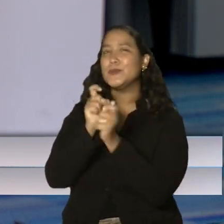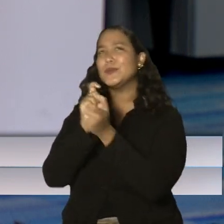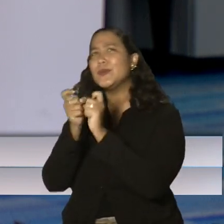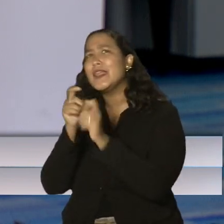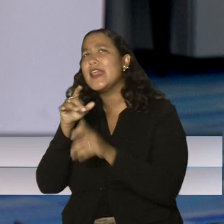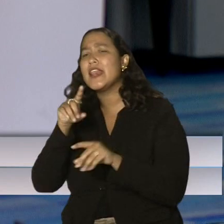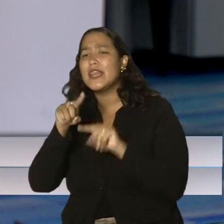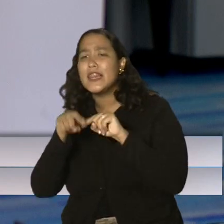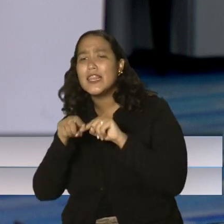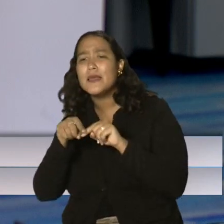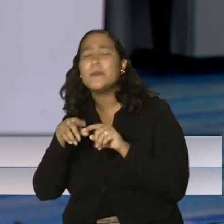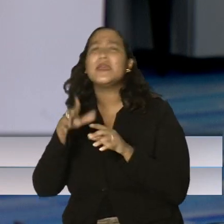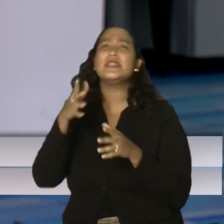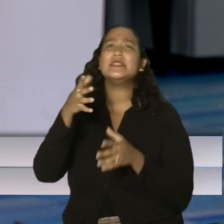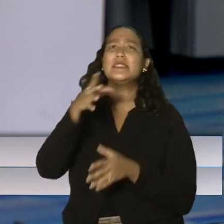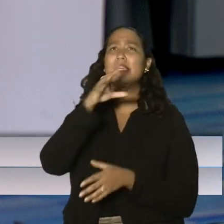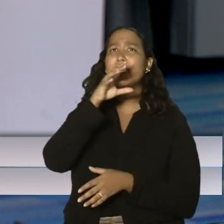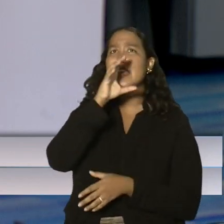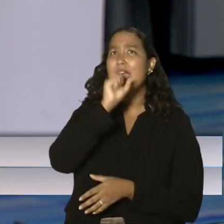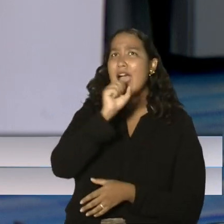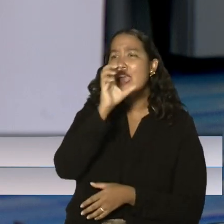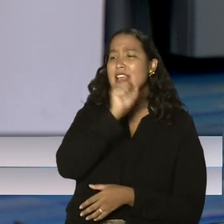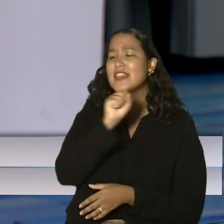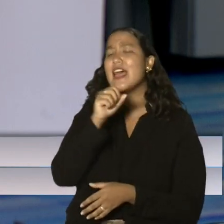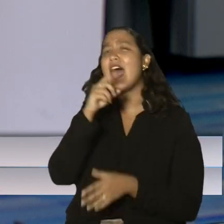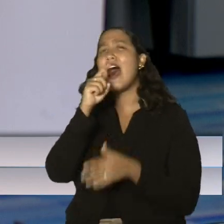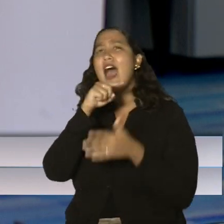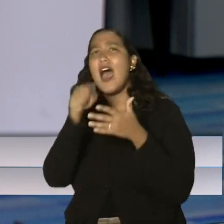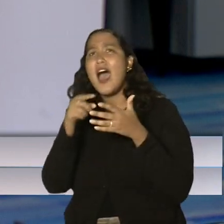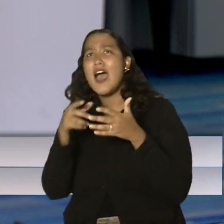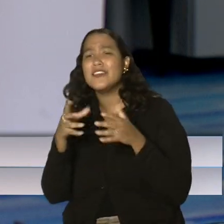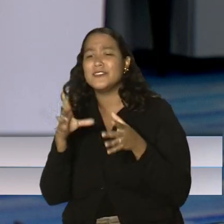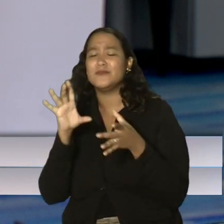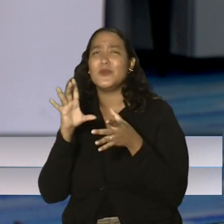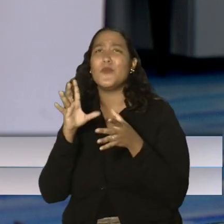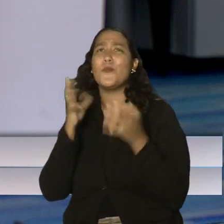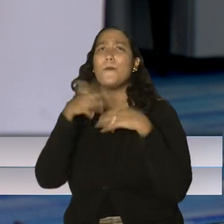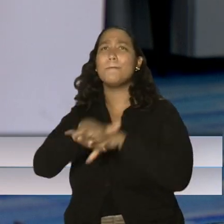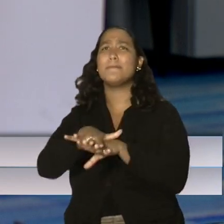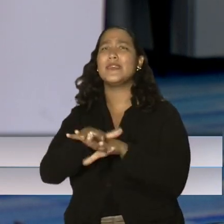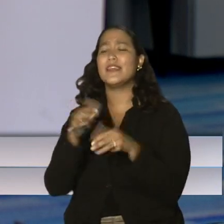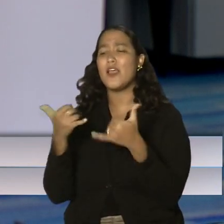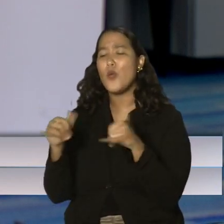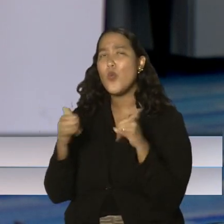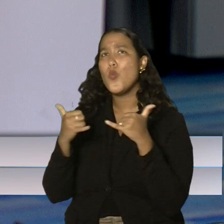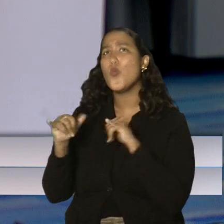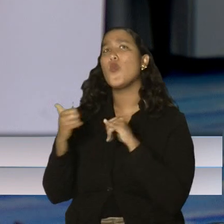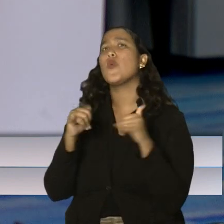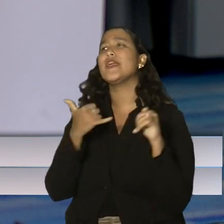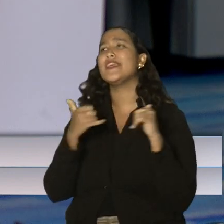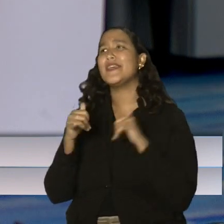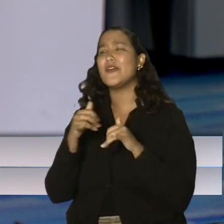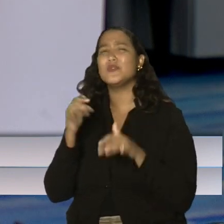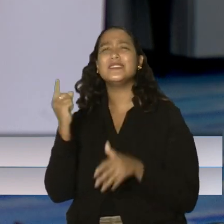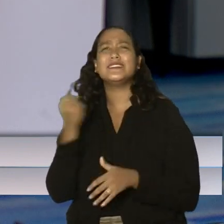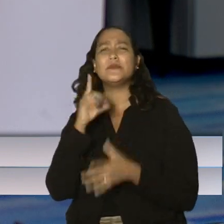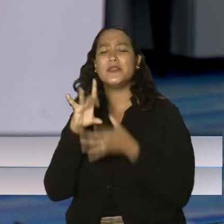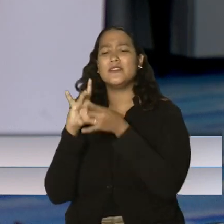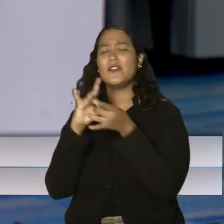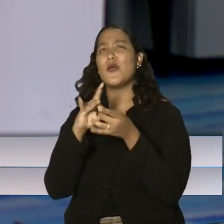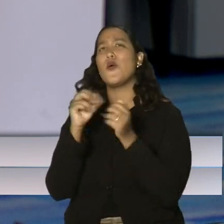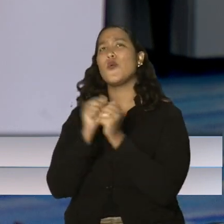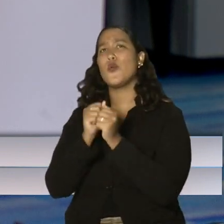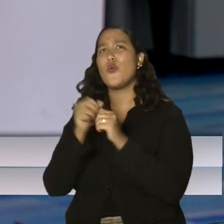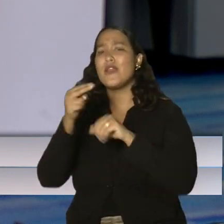espacio con ello se practican posturas alusivas a los a los animales a la naturaleza eh se practican